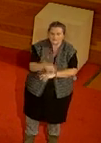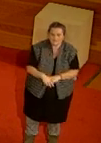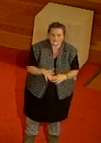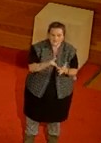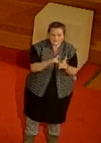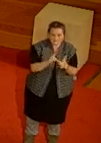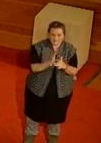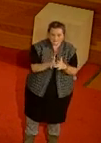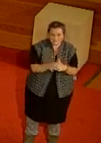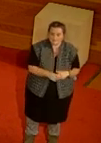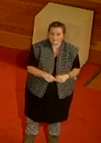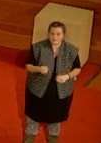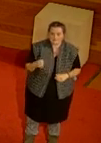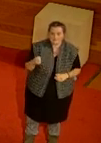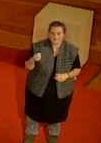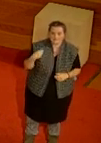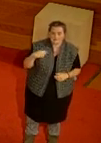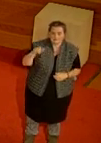economist militar